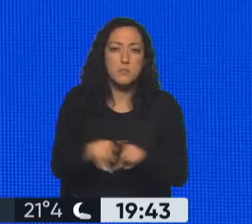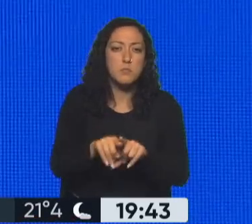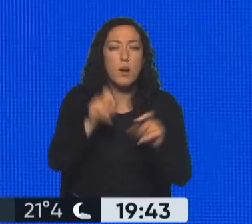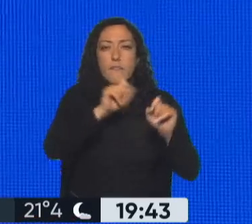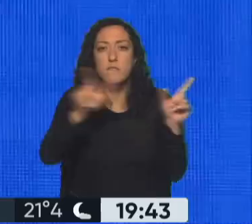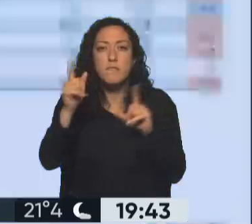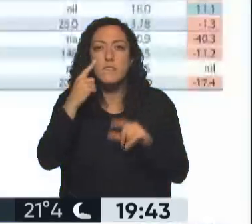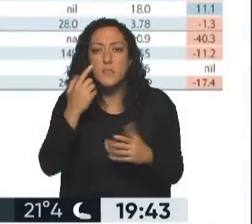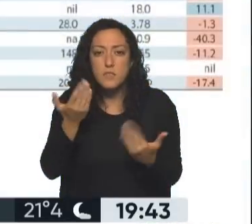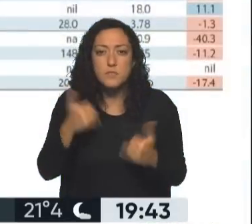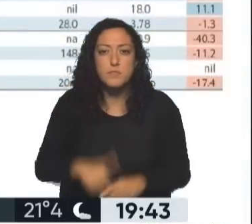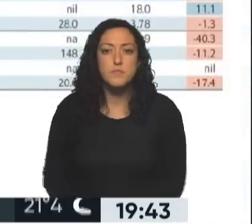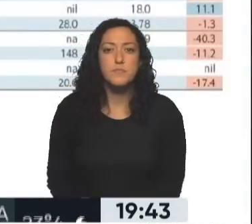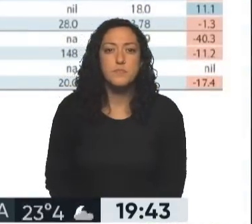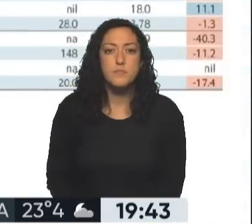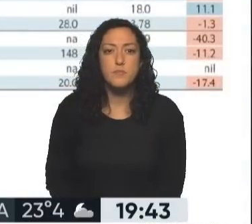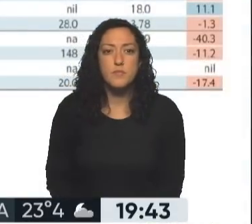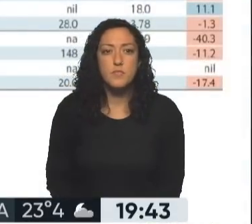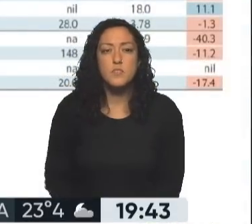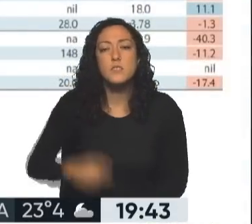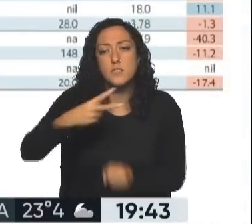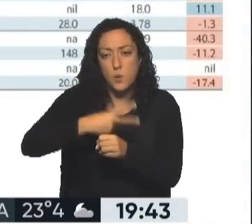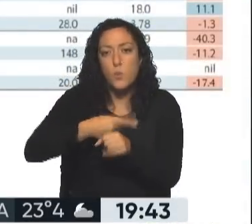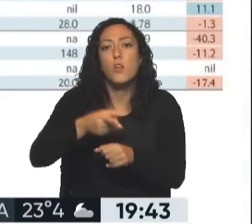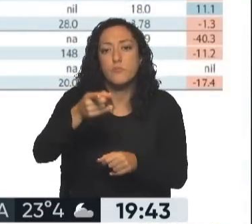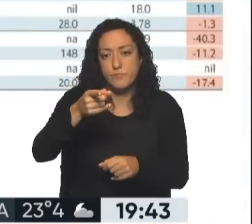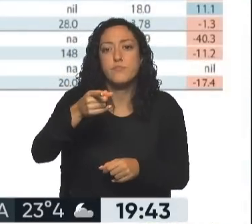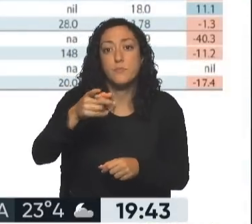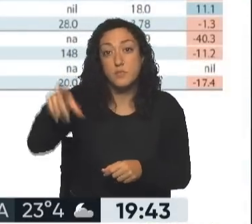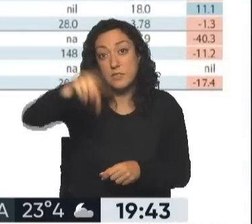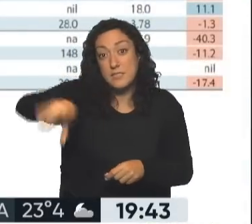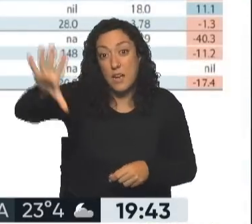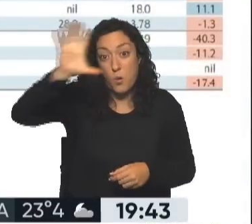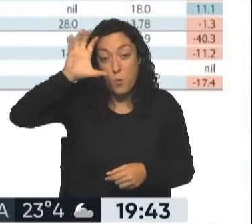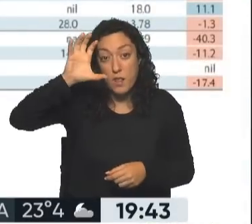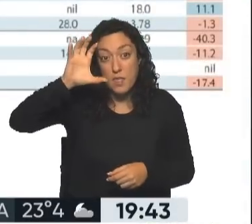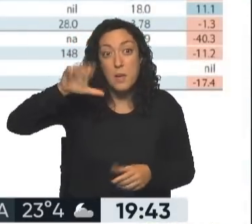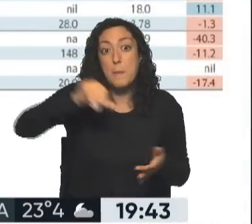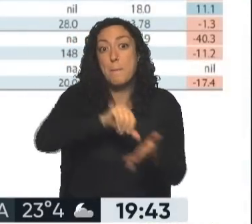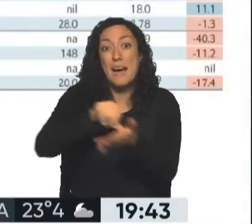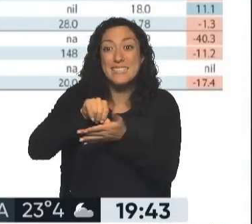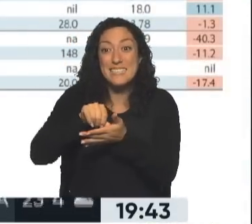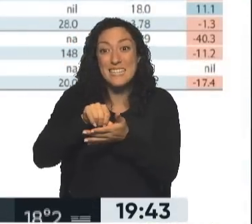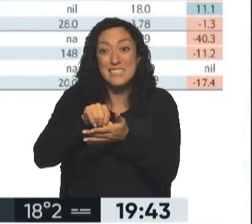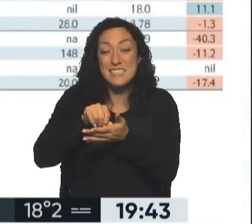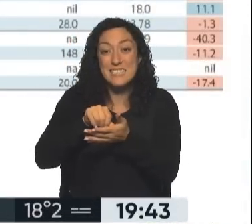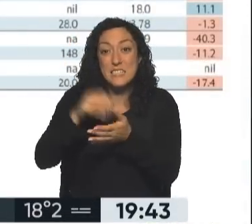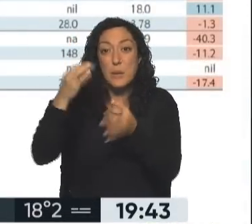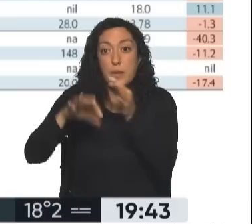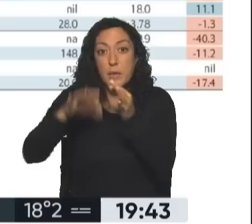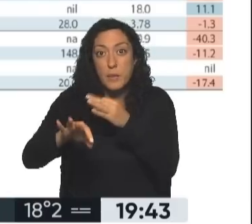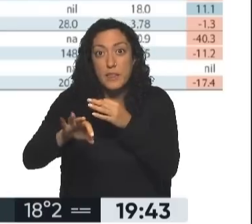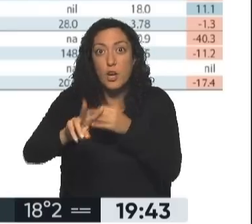pueden poner el segundo, eso. ¿Se acuerdan que mostré los países que tenían superávit,